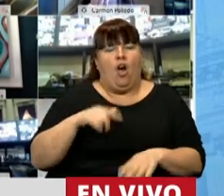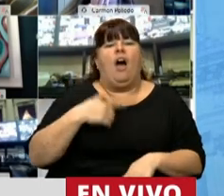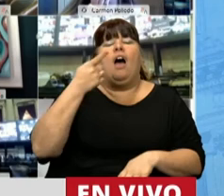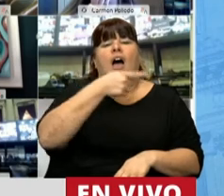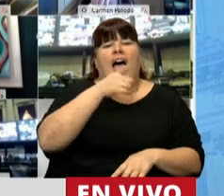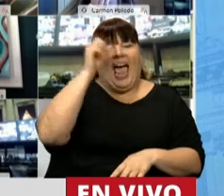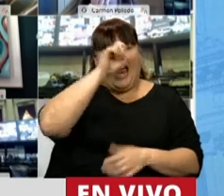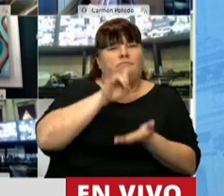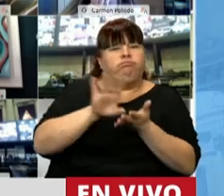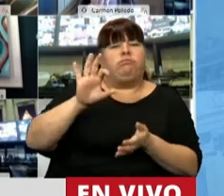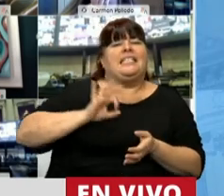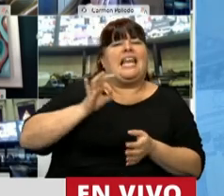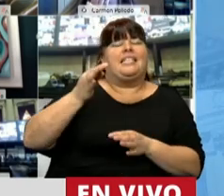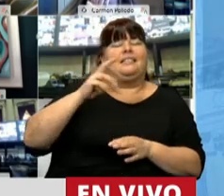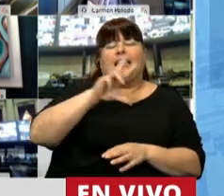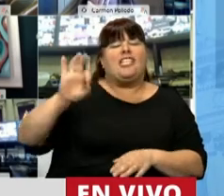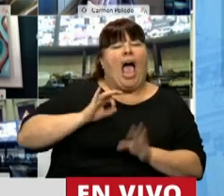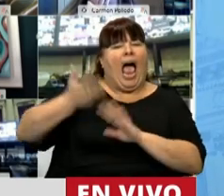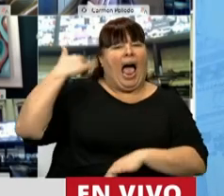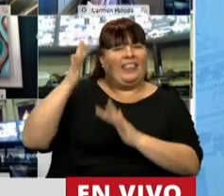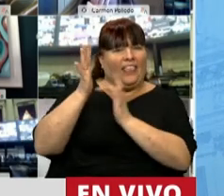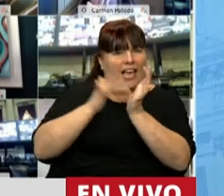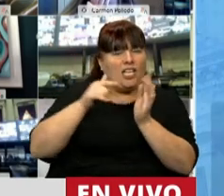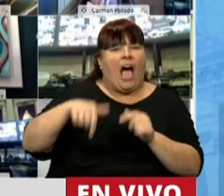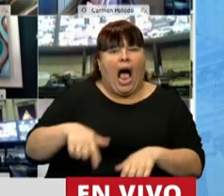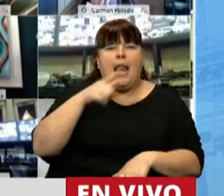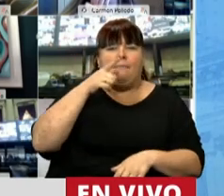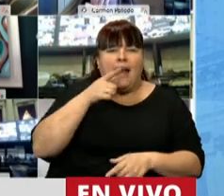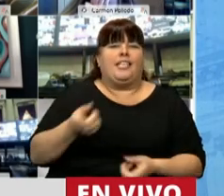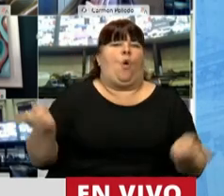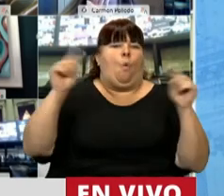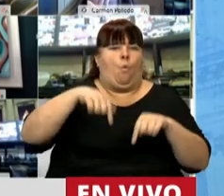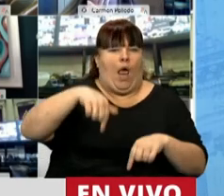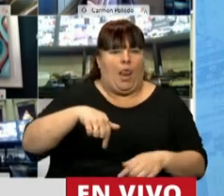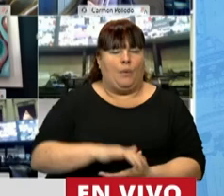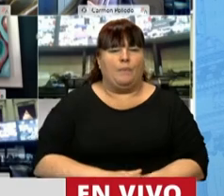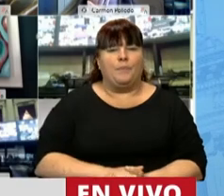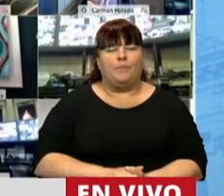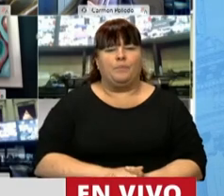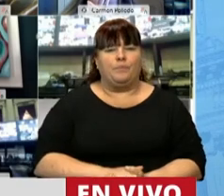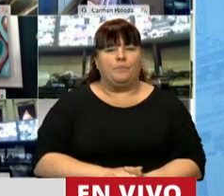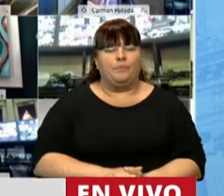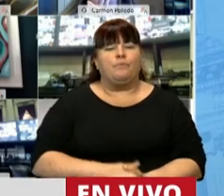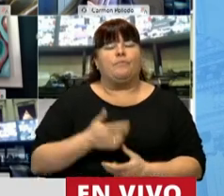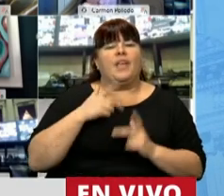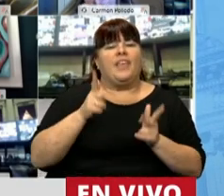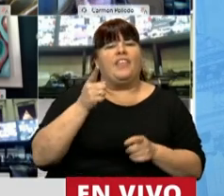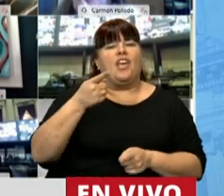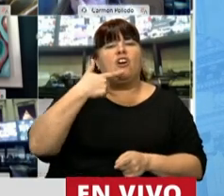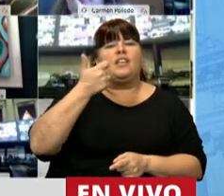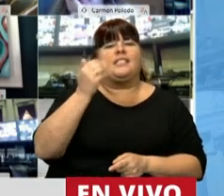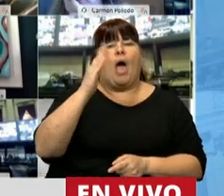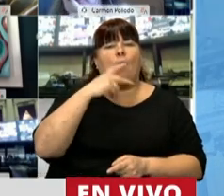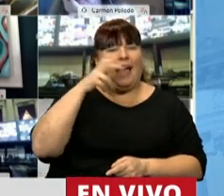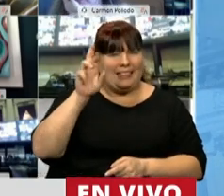de Grecia 300 años antes de Cristo y ahora pareciera que los tenemos todos acá, presidente. Como decía Fernando